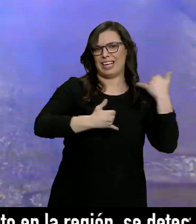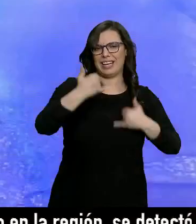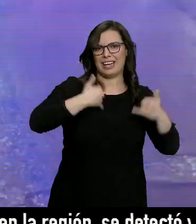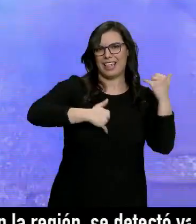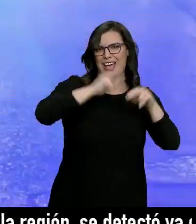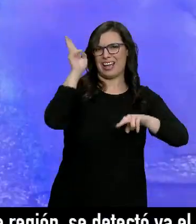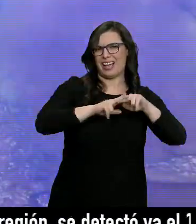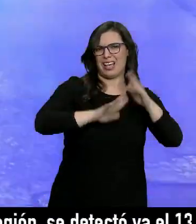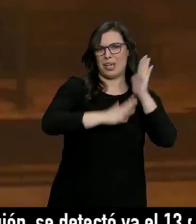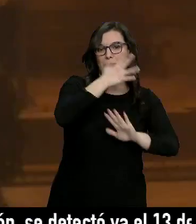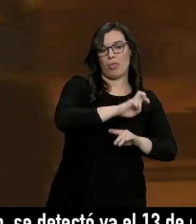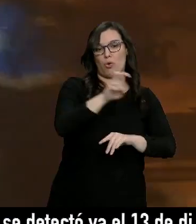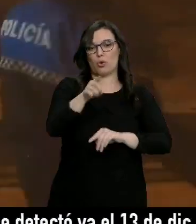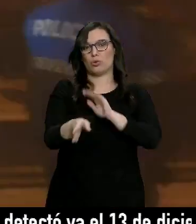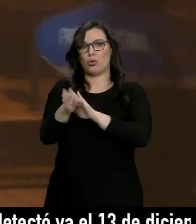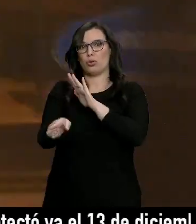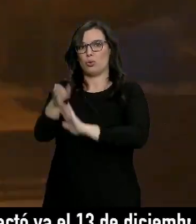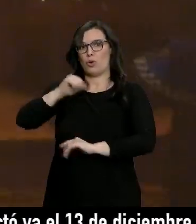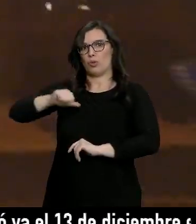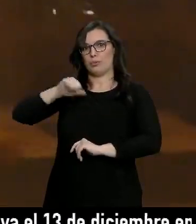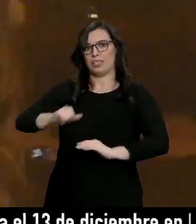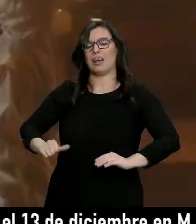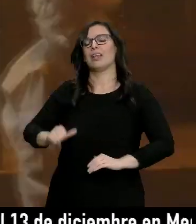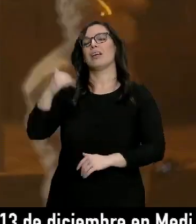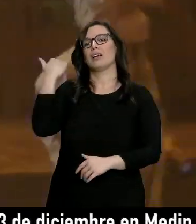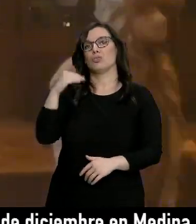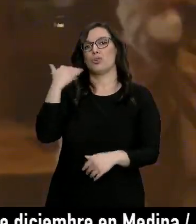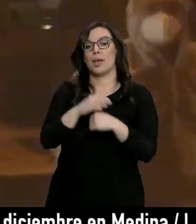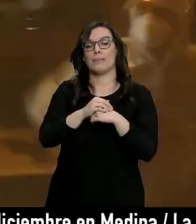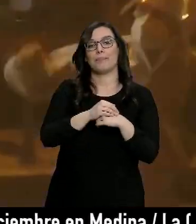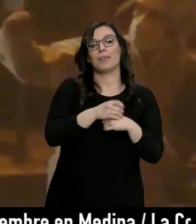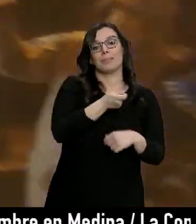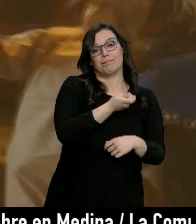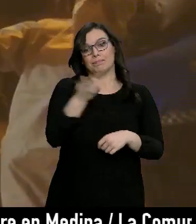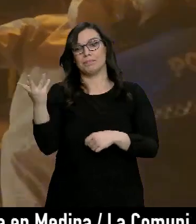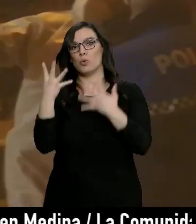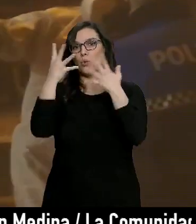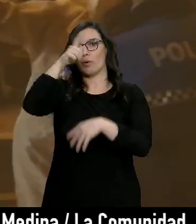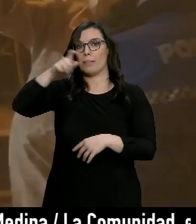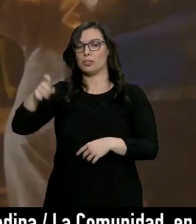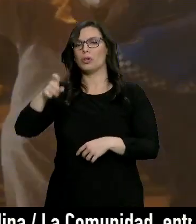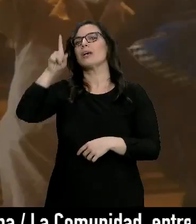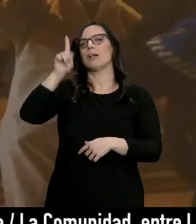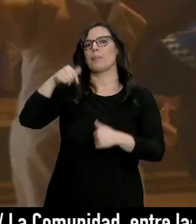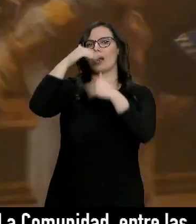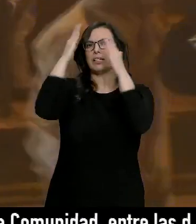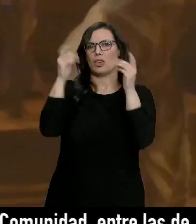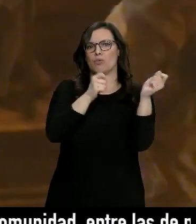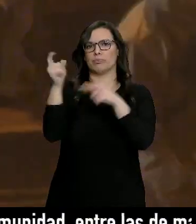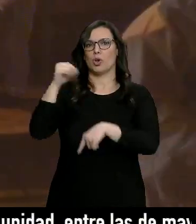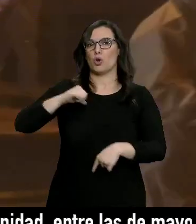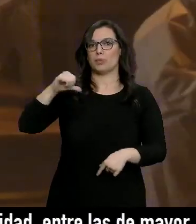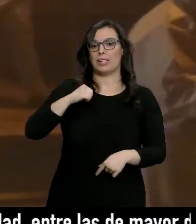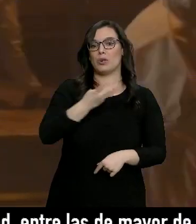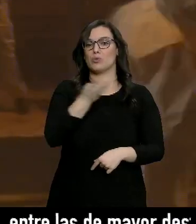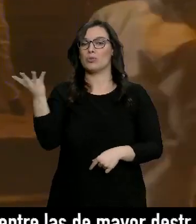y el otro permanece ingresado en el Hospital Santa Bárbara de Soria. Además de ellos, otras 9 personas han necesitado atención hospitalaria,